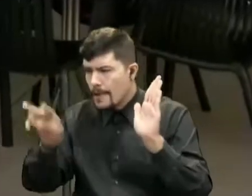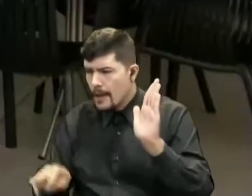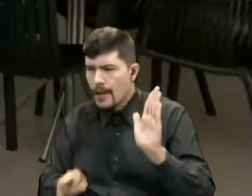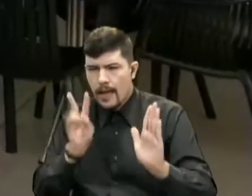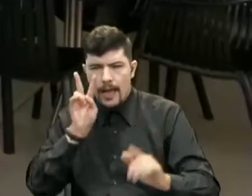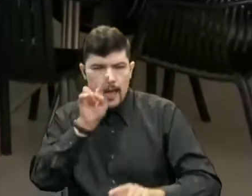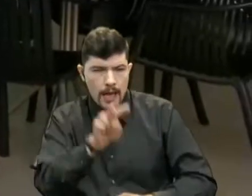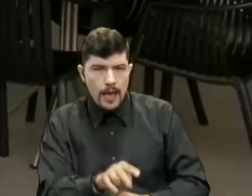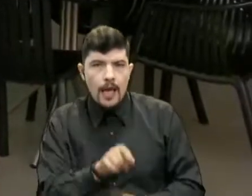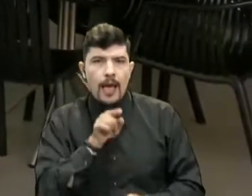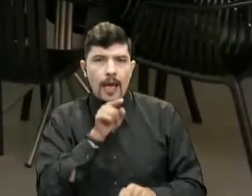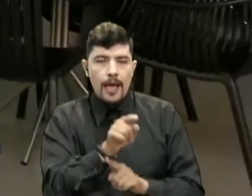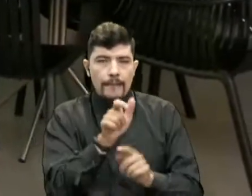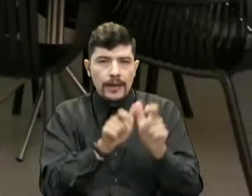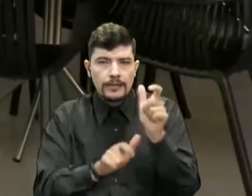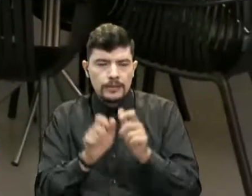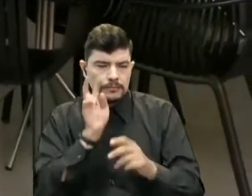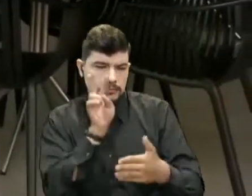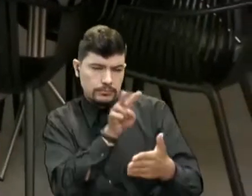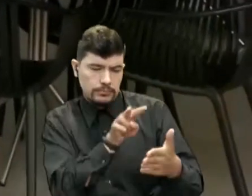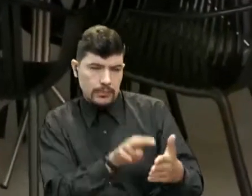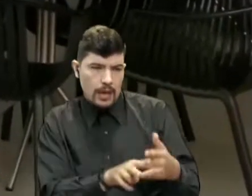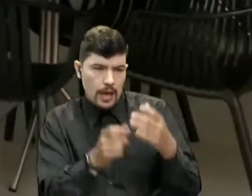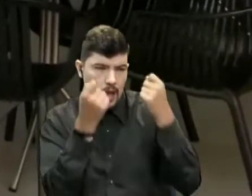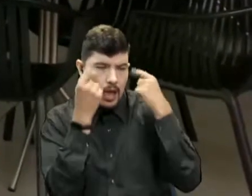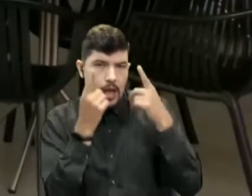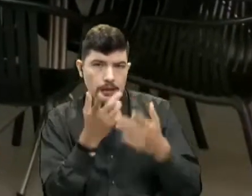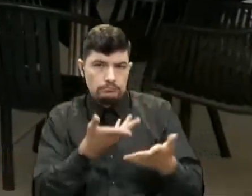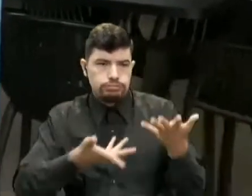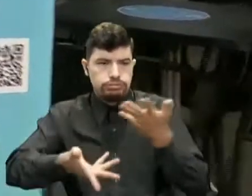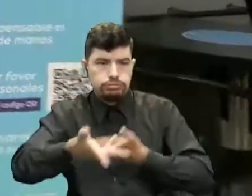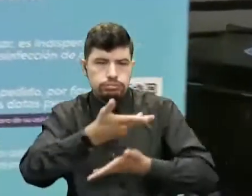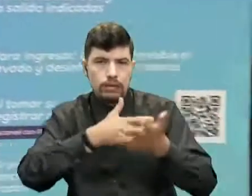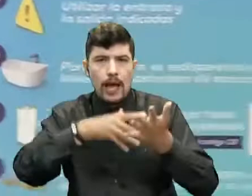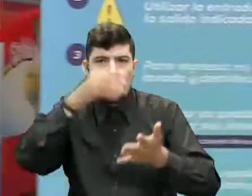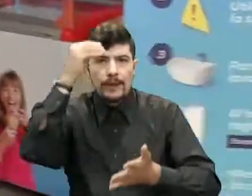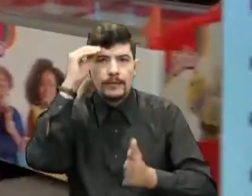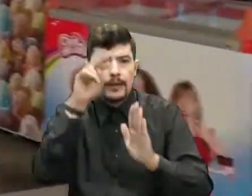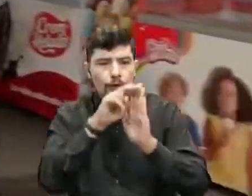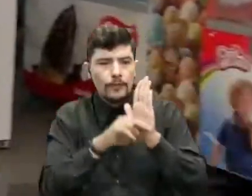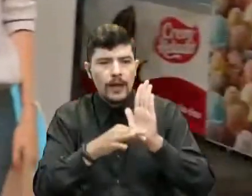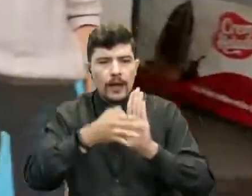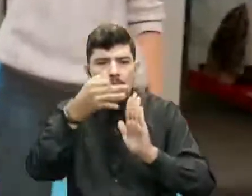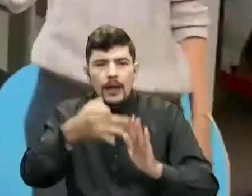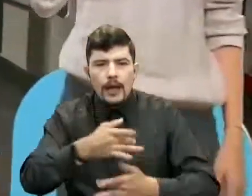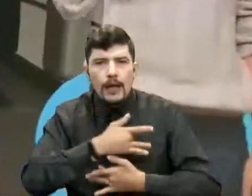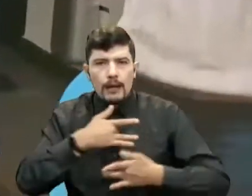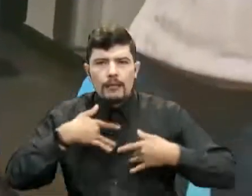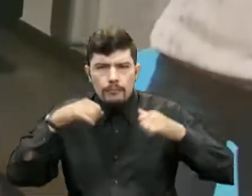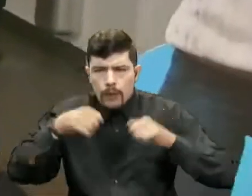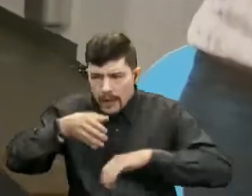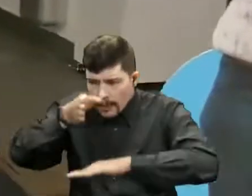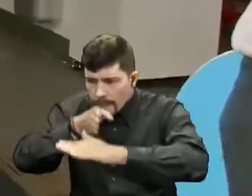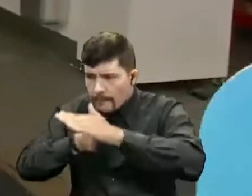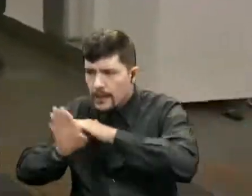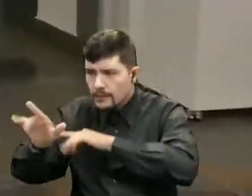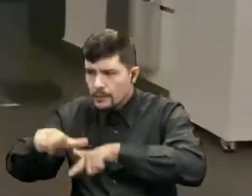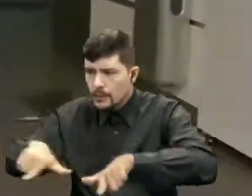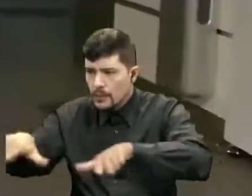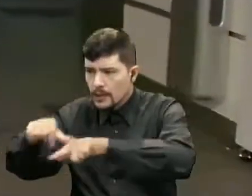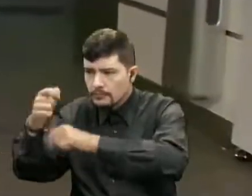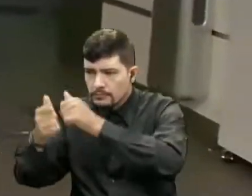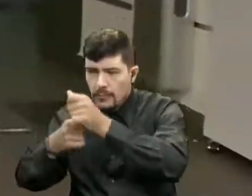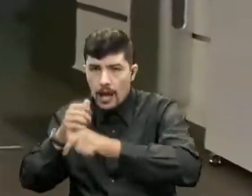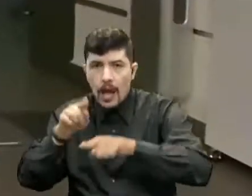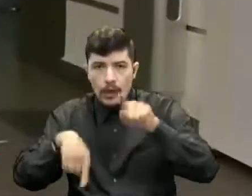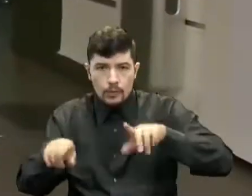constantemente para que la gente pueda llegar y pueda disfrutar de los almacenes y también de sectores que han reactivado la economía y